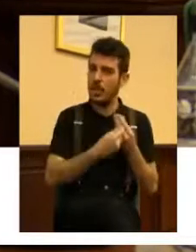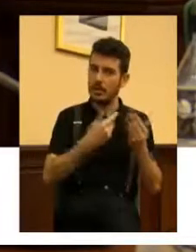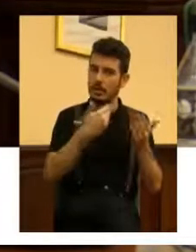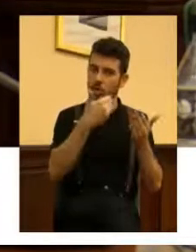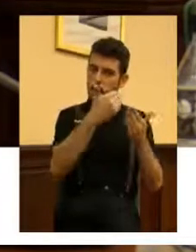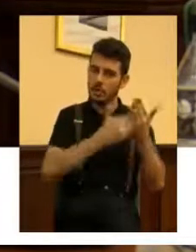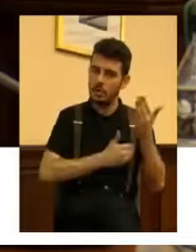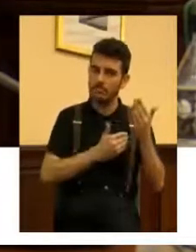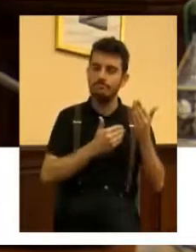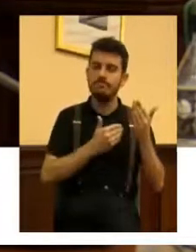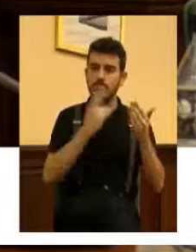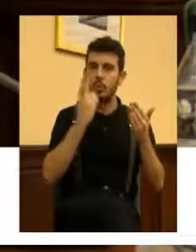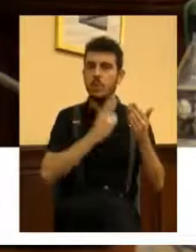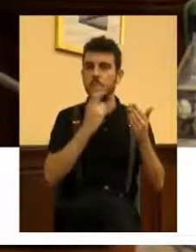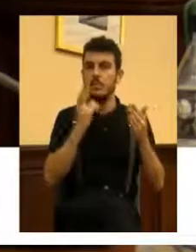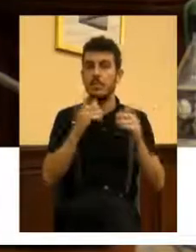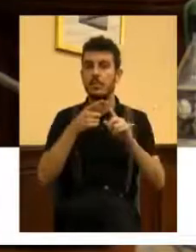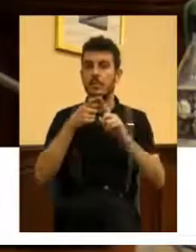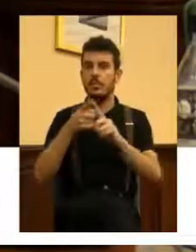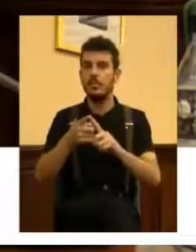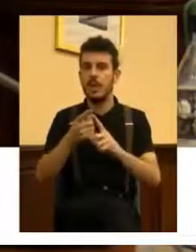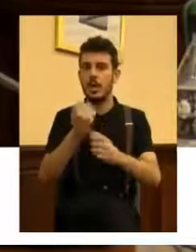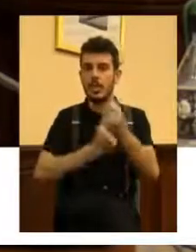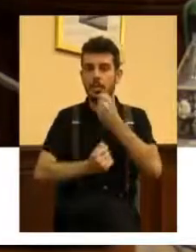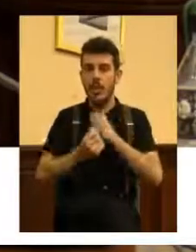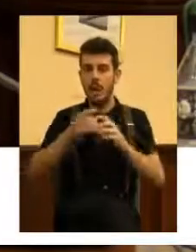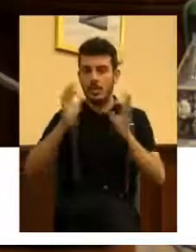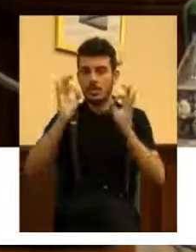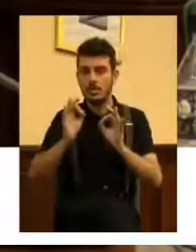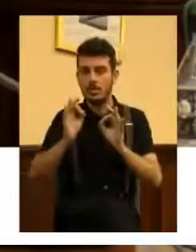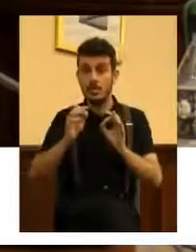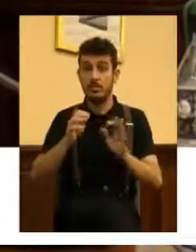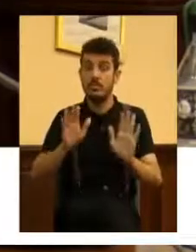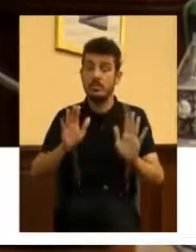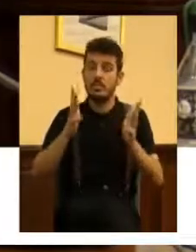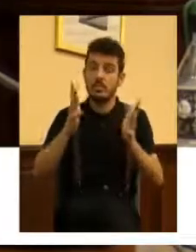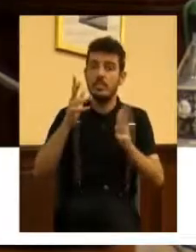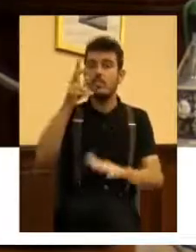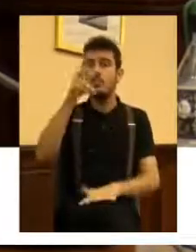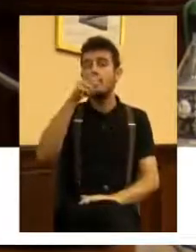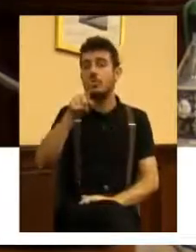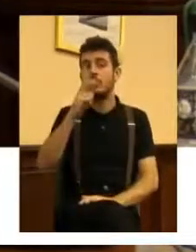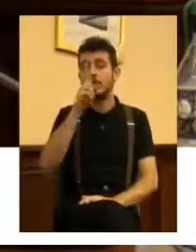una proyección económica concreta. Denle una lectura